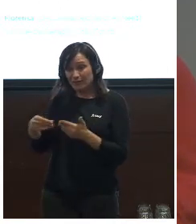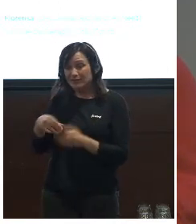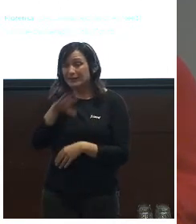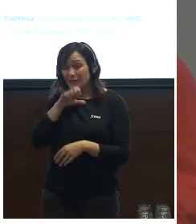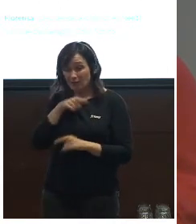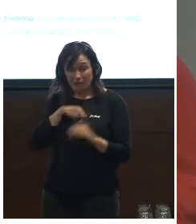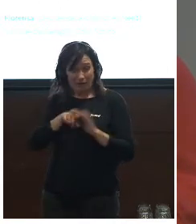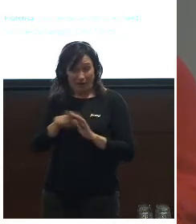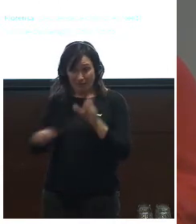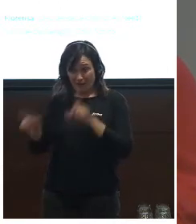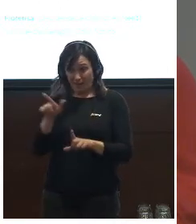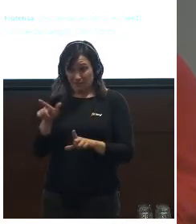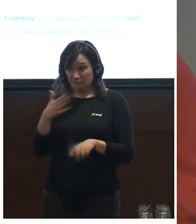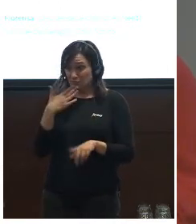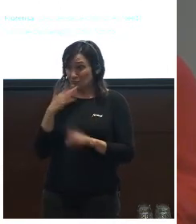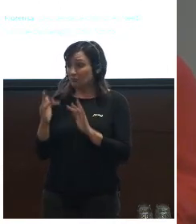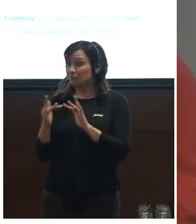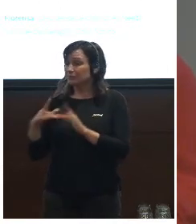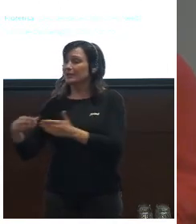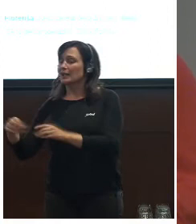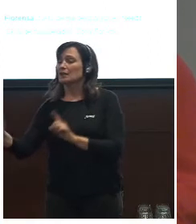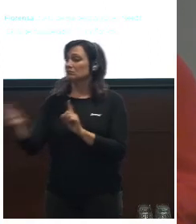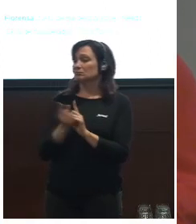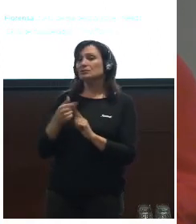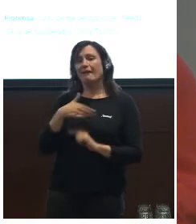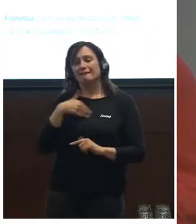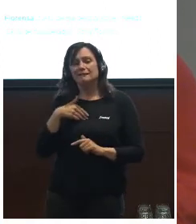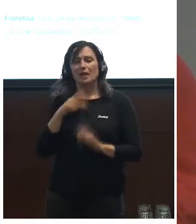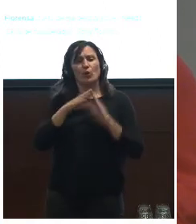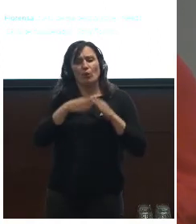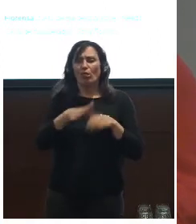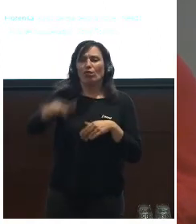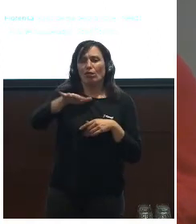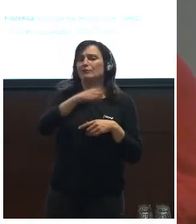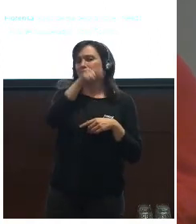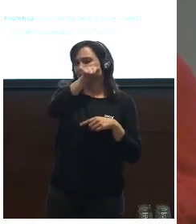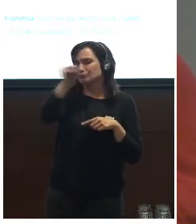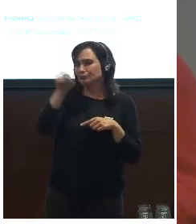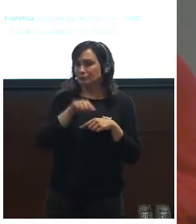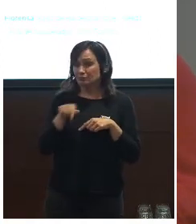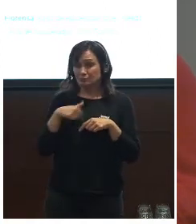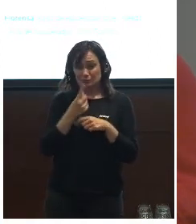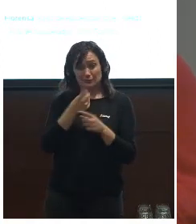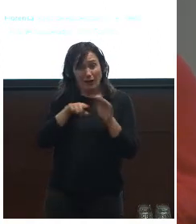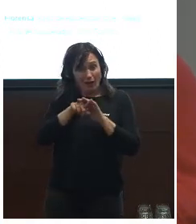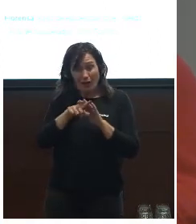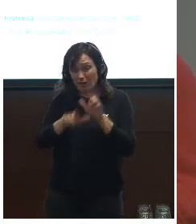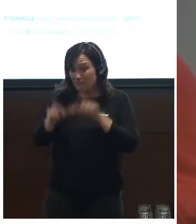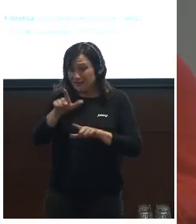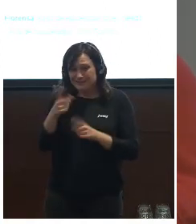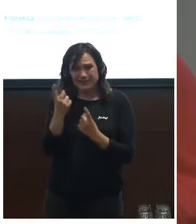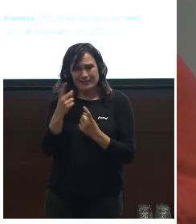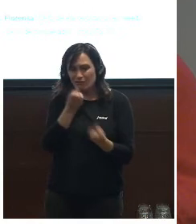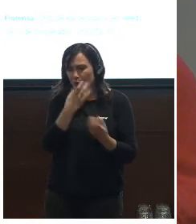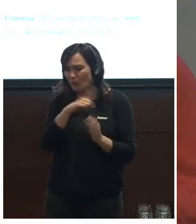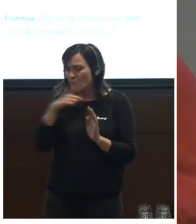y le dice, yo quiero hacer un crucero por el Báltico. La agencia de viajes tiene que tener la información lo más completa posible. Dice, no, que se busque la